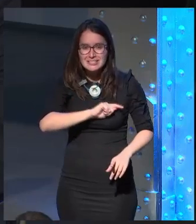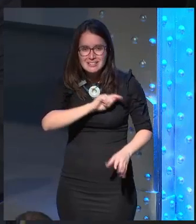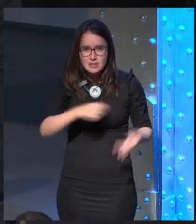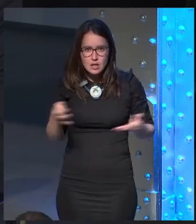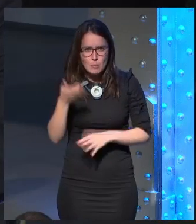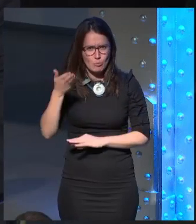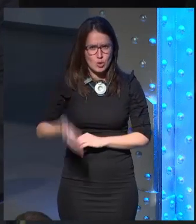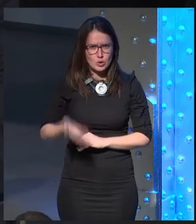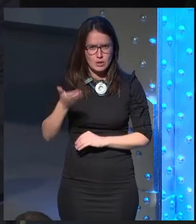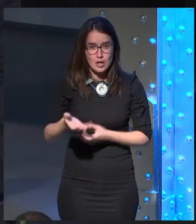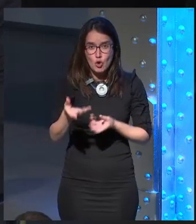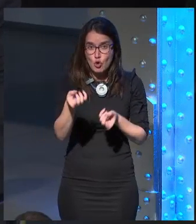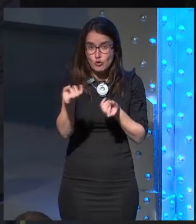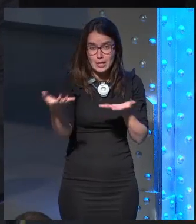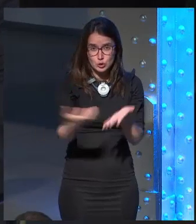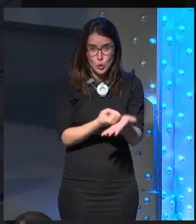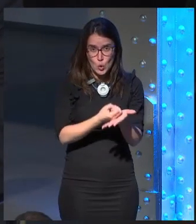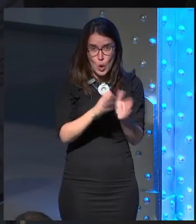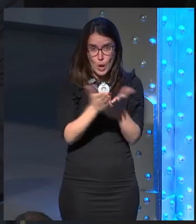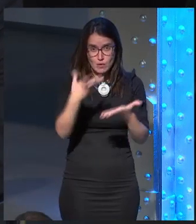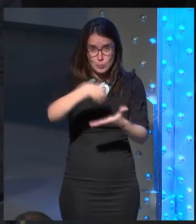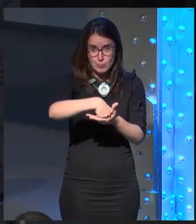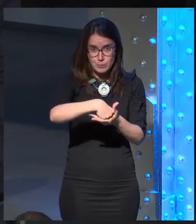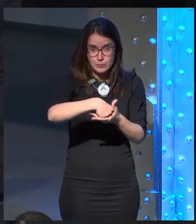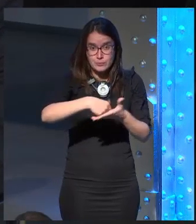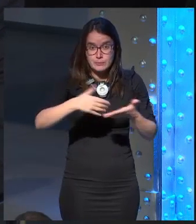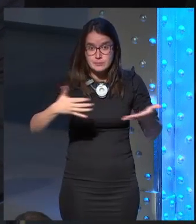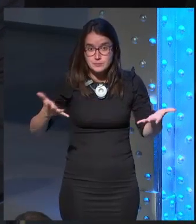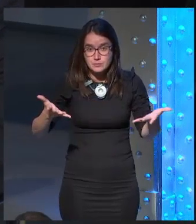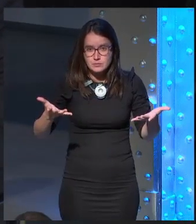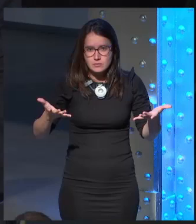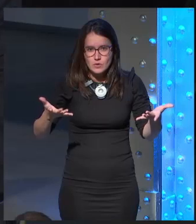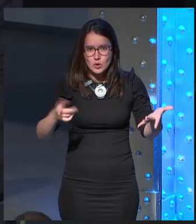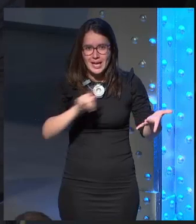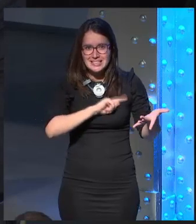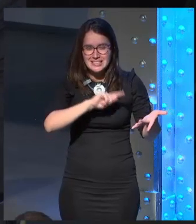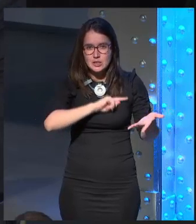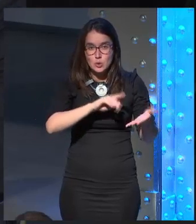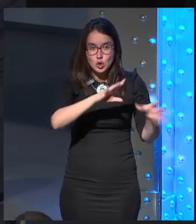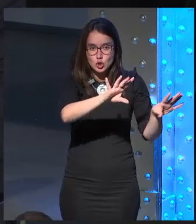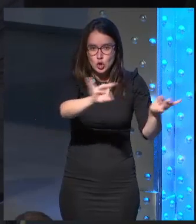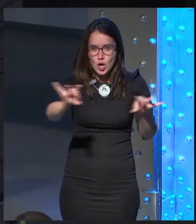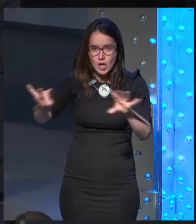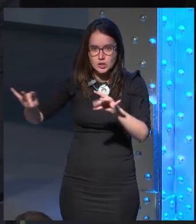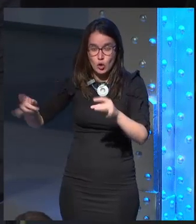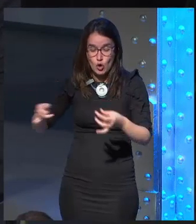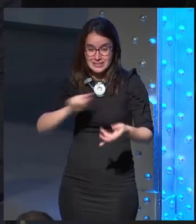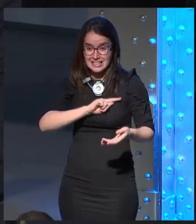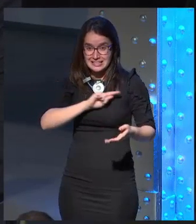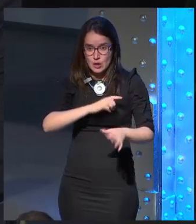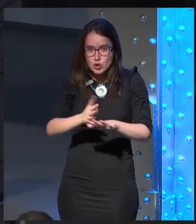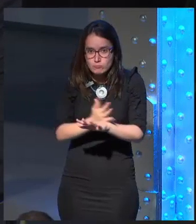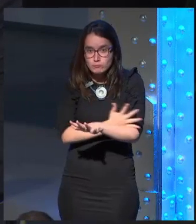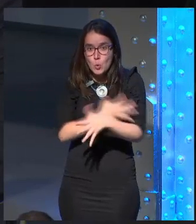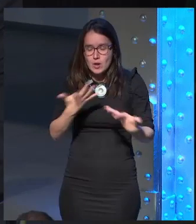Es importante contar todo eso en el libro. Y lo que sientes cuando tocas las cosas, todas esas sensaciones. Y yo creo